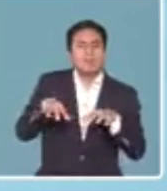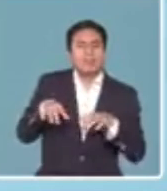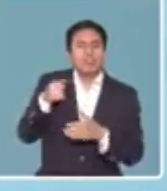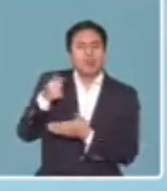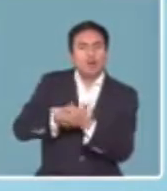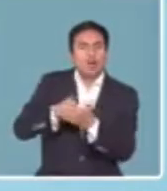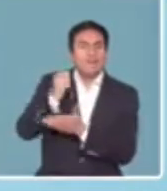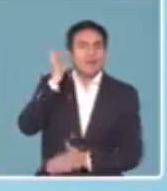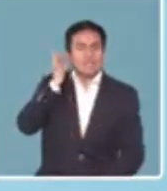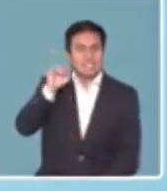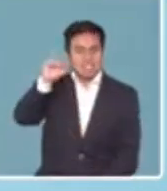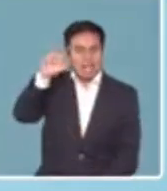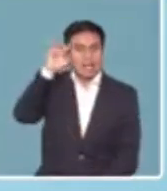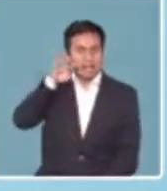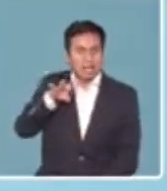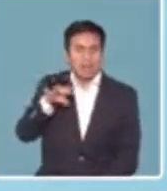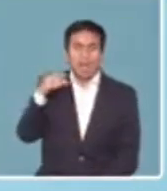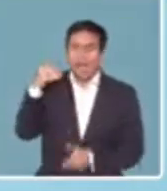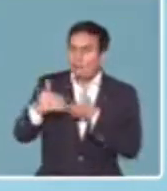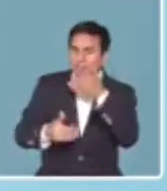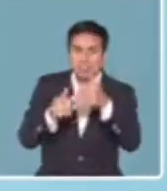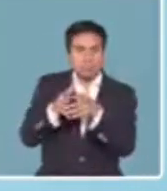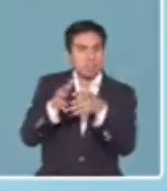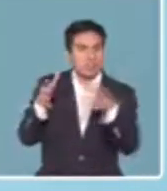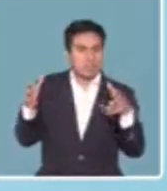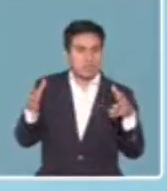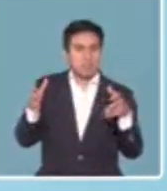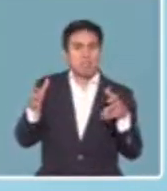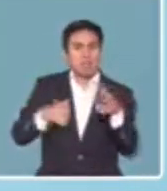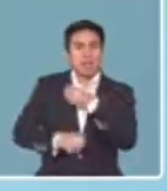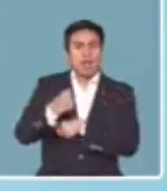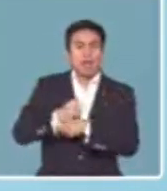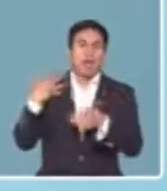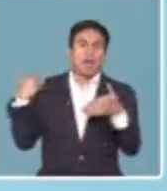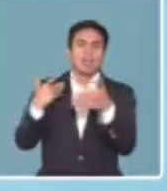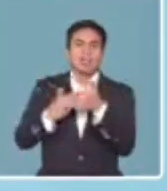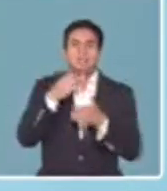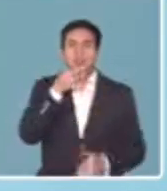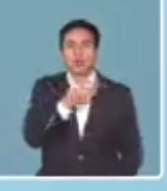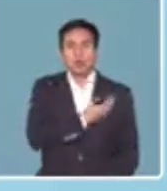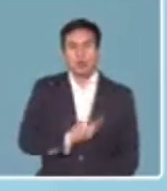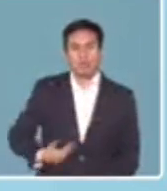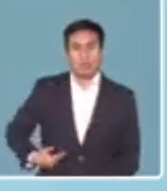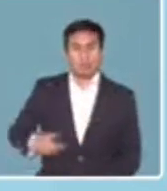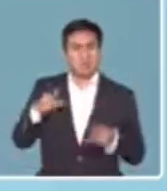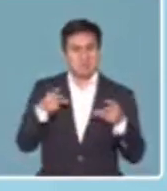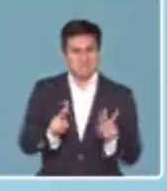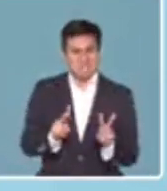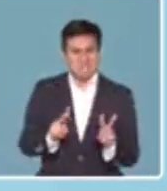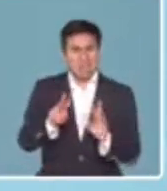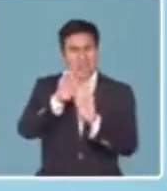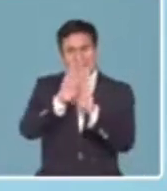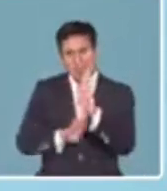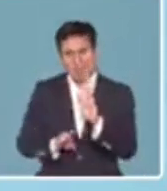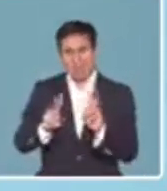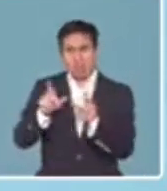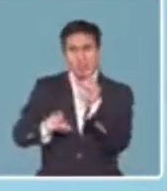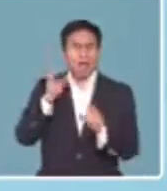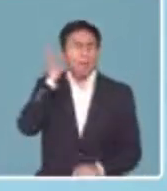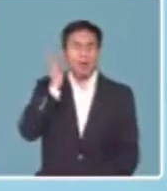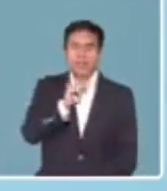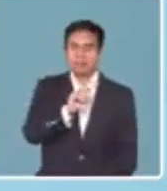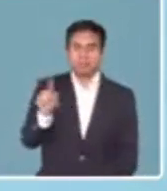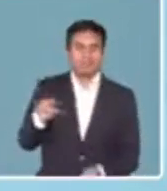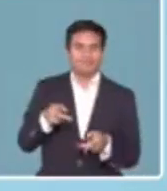lo sabe, ha avanzado significativamente a lo largo de los años y lo hemos dicho desde el gobierno, no vamos a permitir que hayan retrocesos en los derechos de las mujeres.